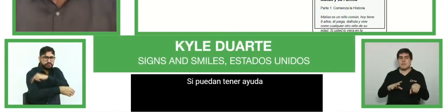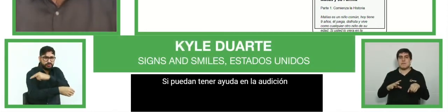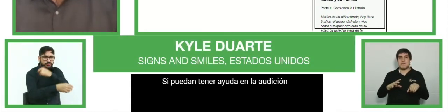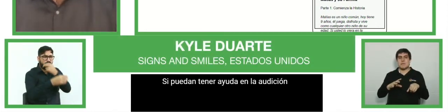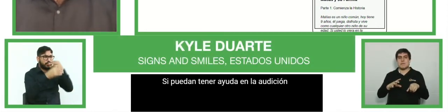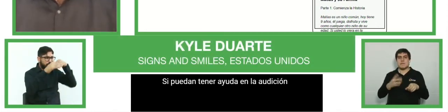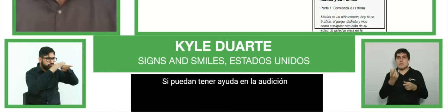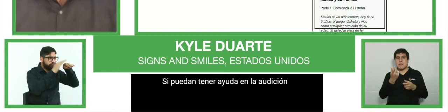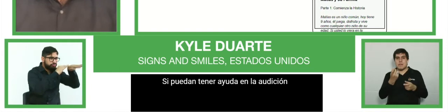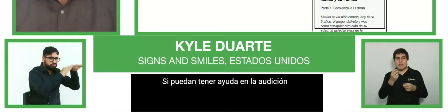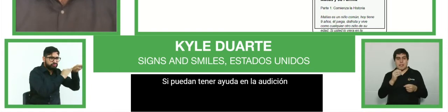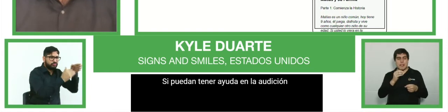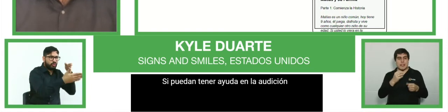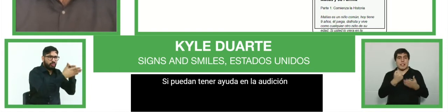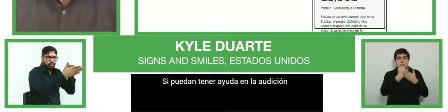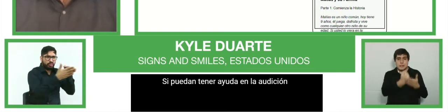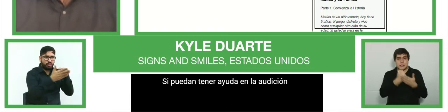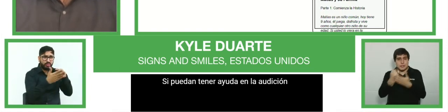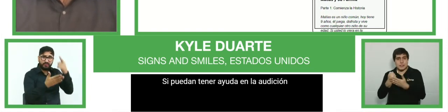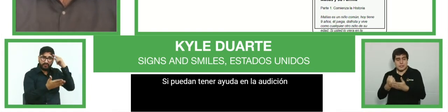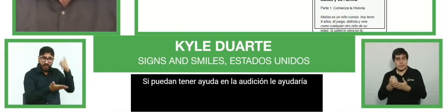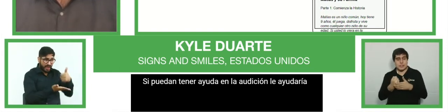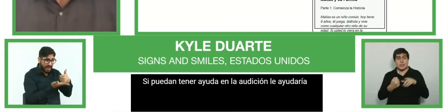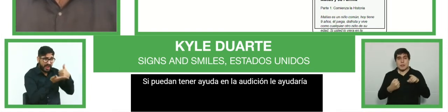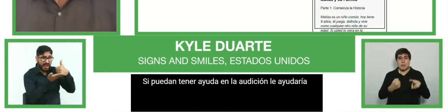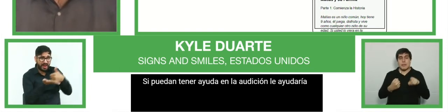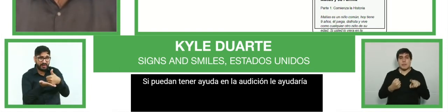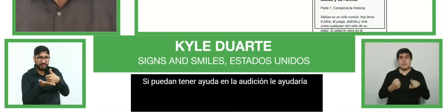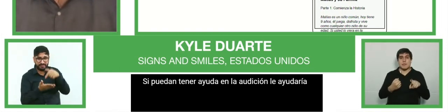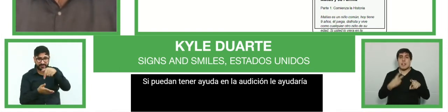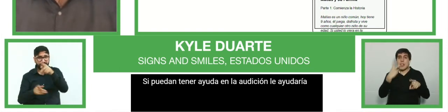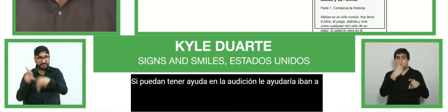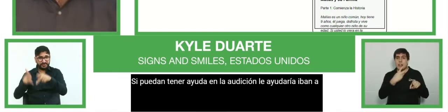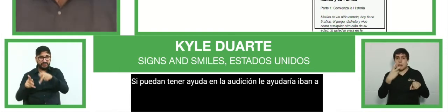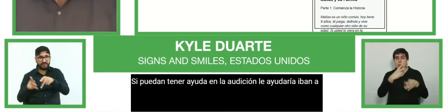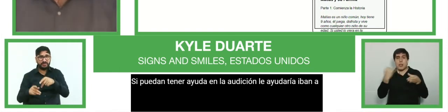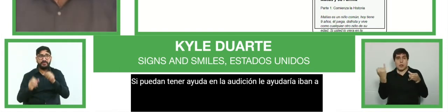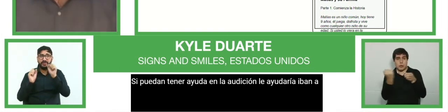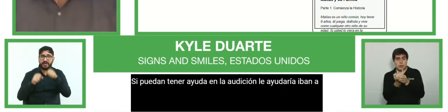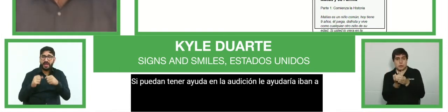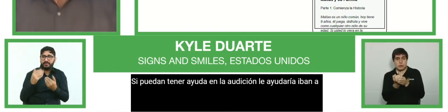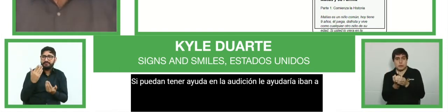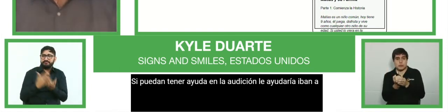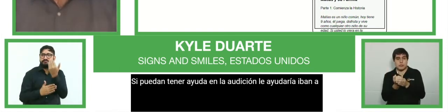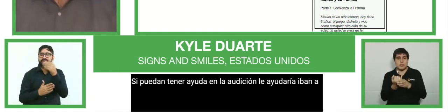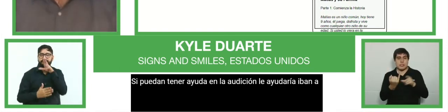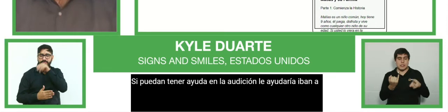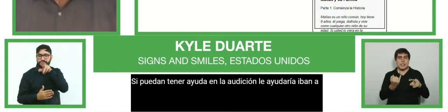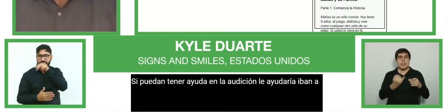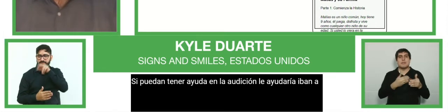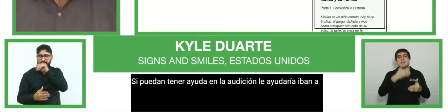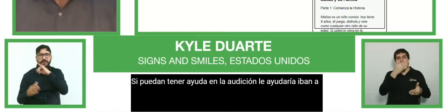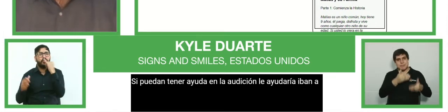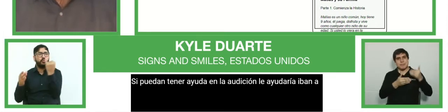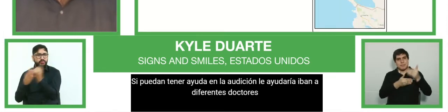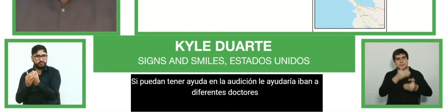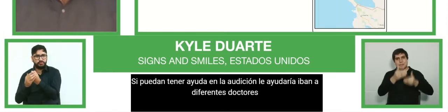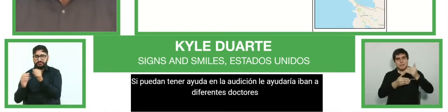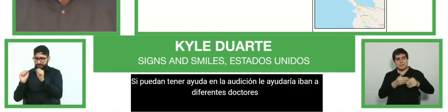niño, incluso el lenguaje inclusivo y accesible, es lo que les va a permitir poder aprender